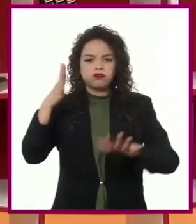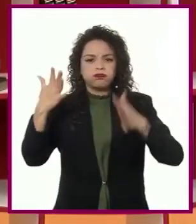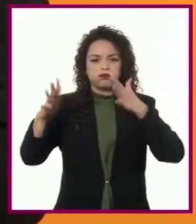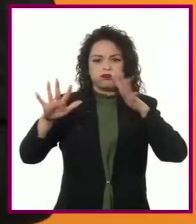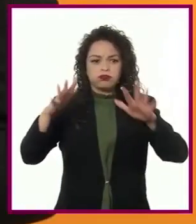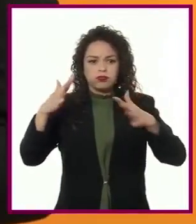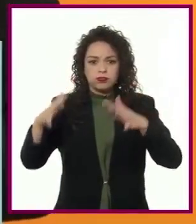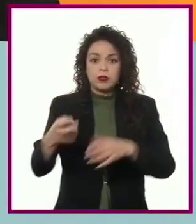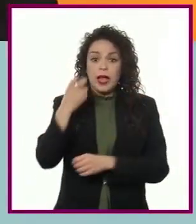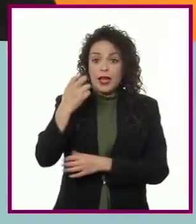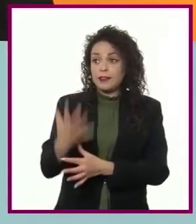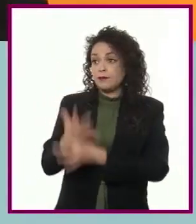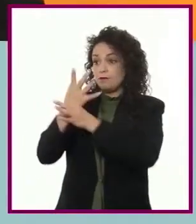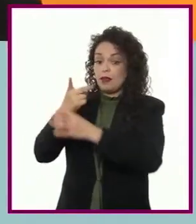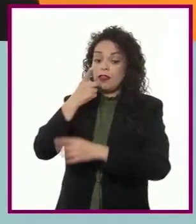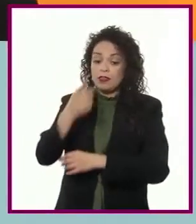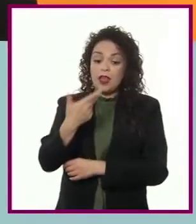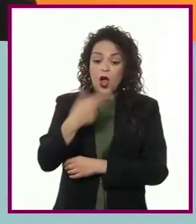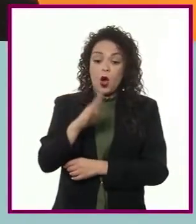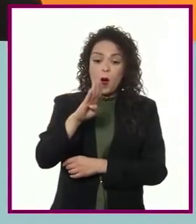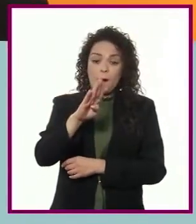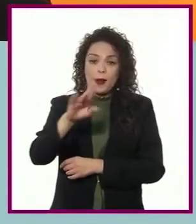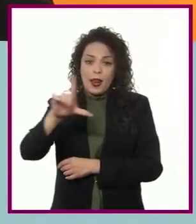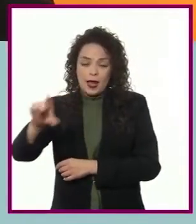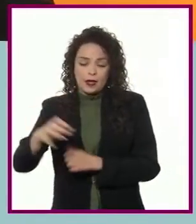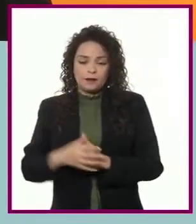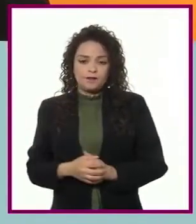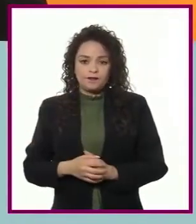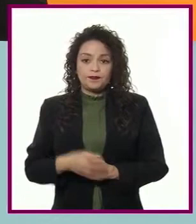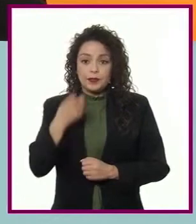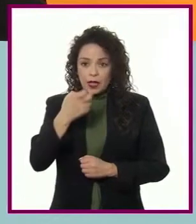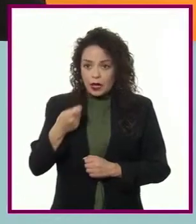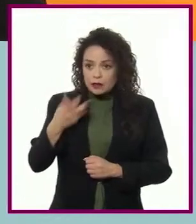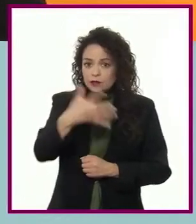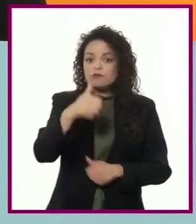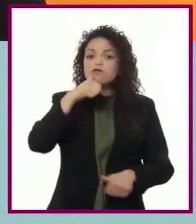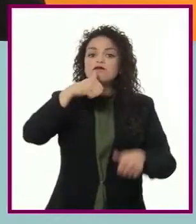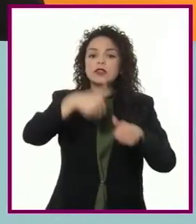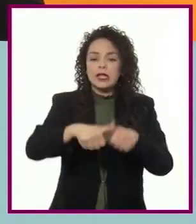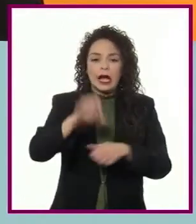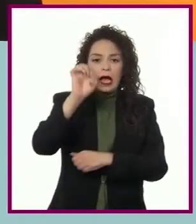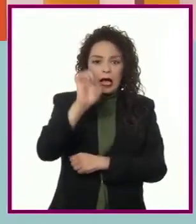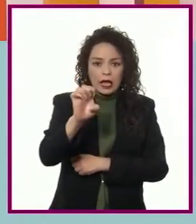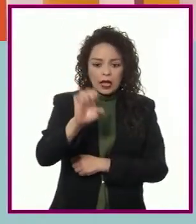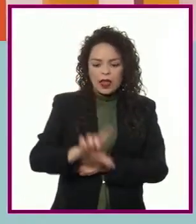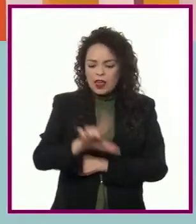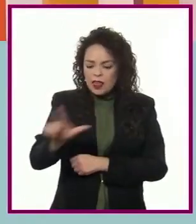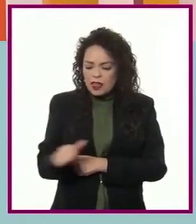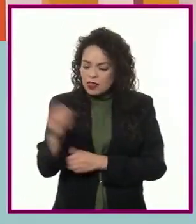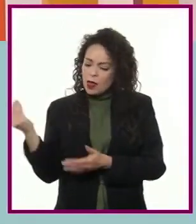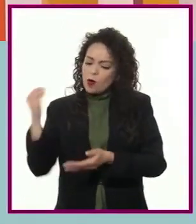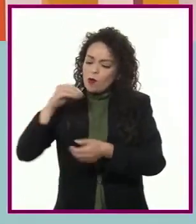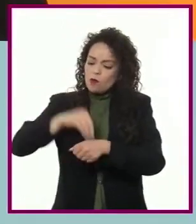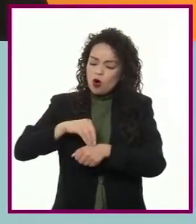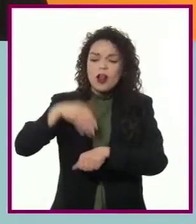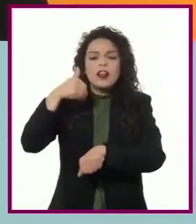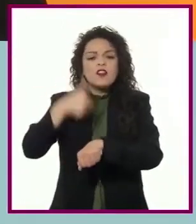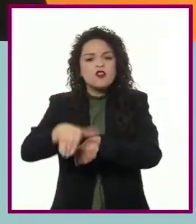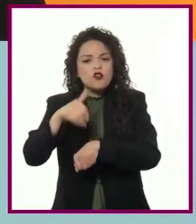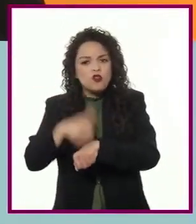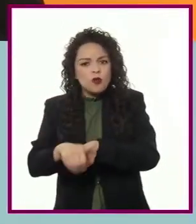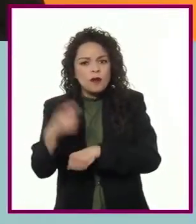diagrama de Hubble. Son clasificadas con la letra E, seguidas con un número, que indica qué